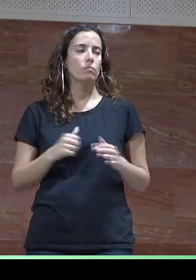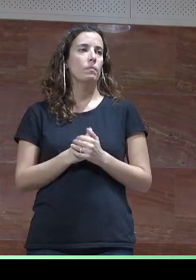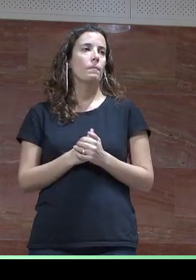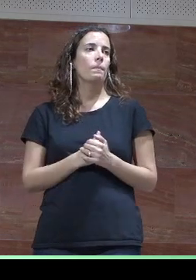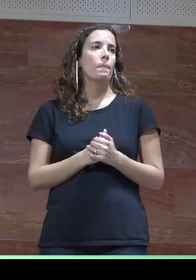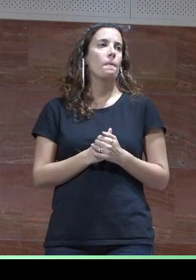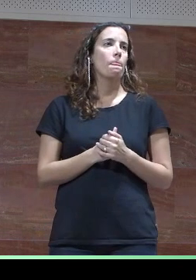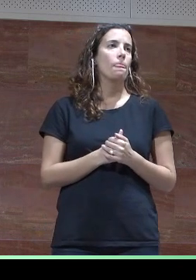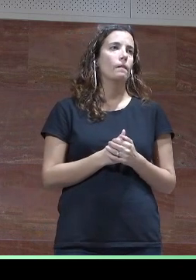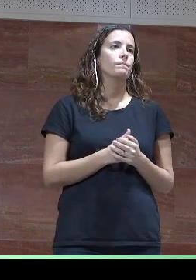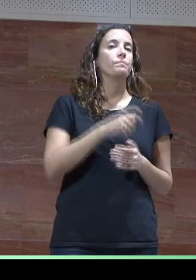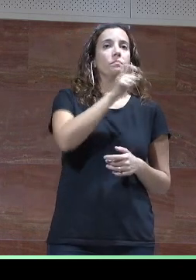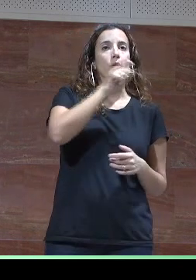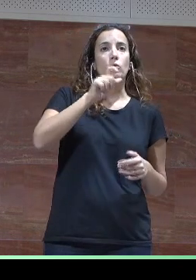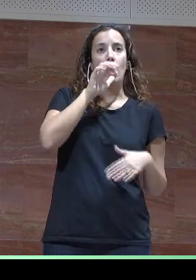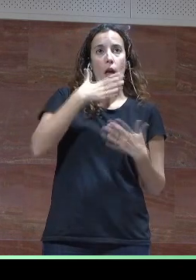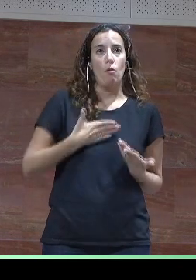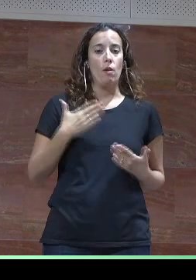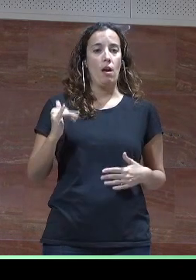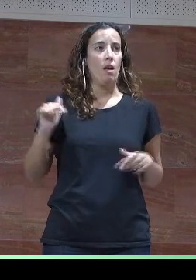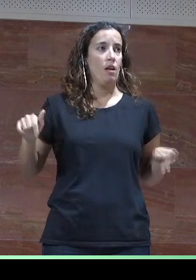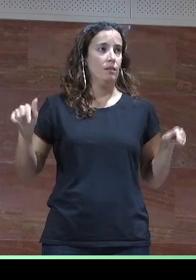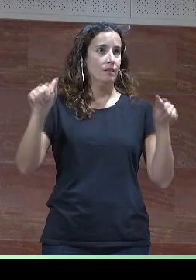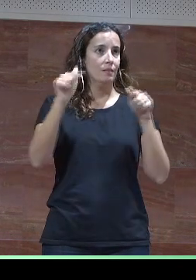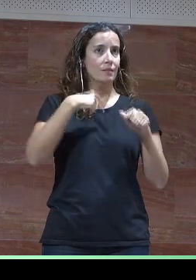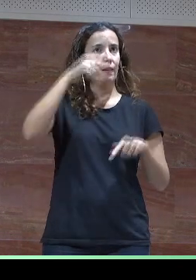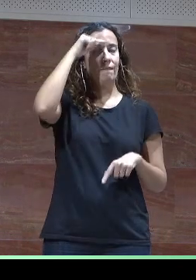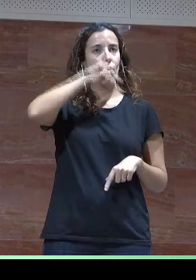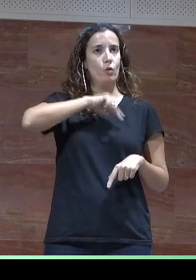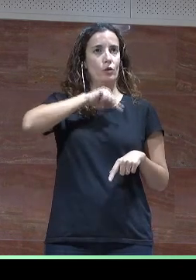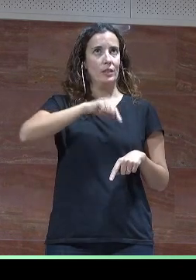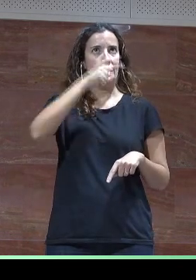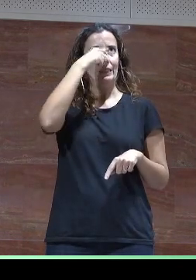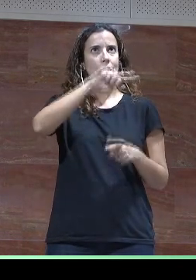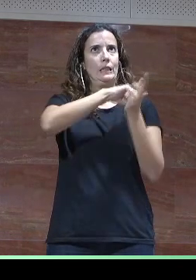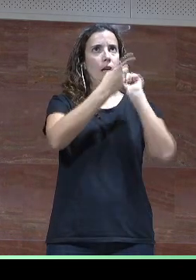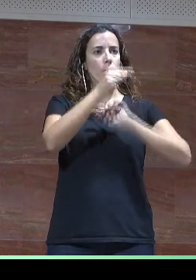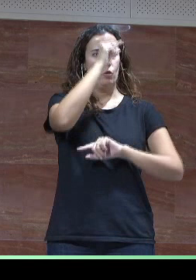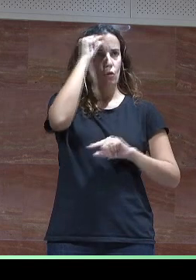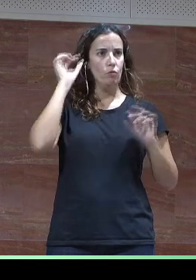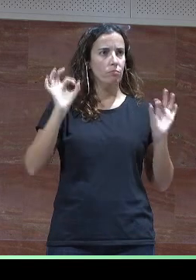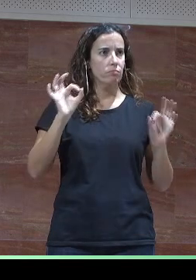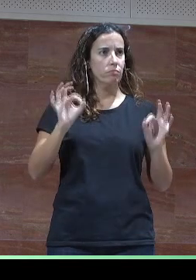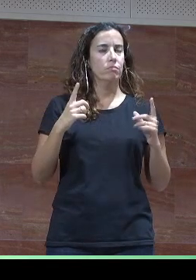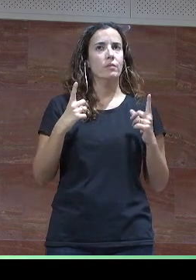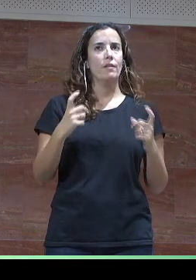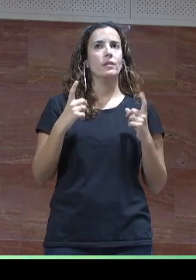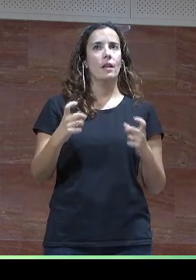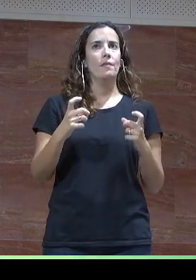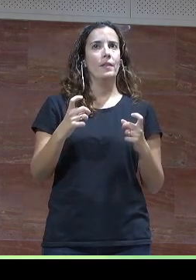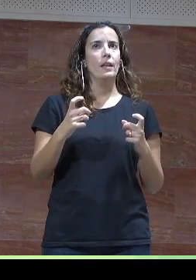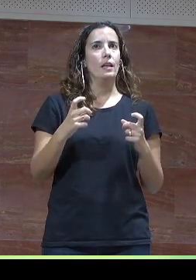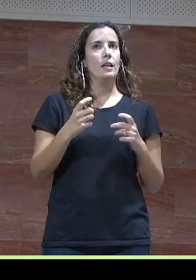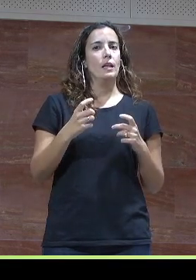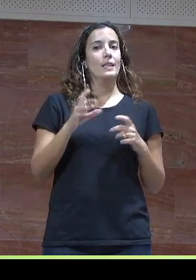Probablemente las personas que nos encontramos aquí somos conscientes de ese cambio de mentalidad, ¿no? De la necesidad de tomar las decisiones a